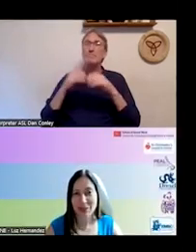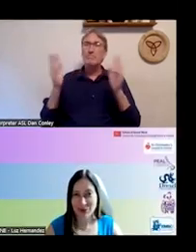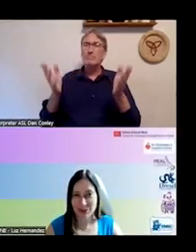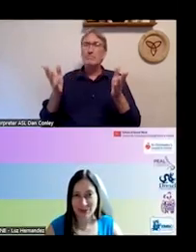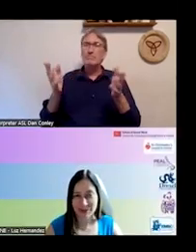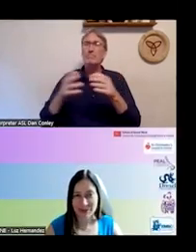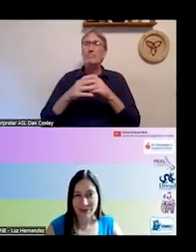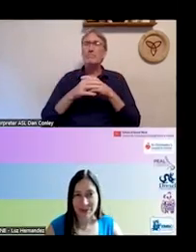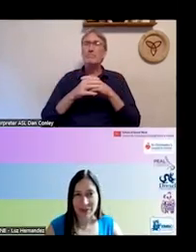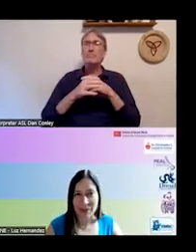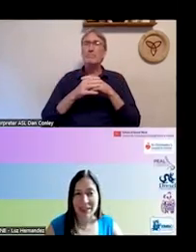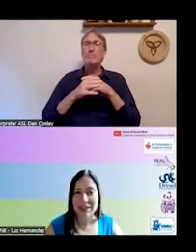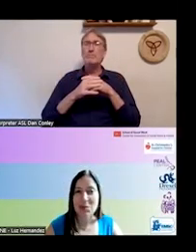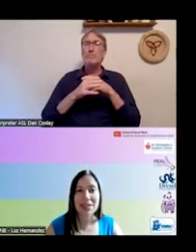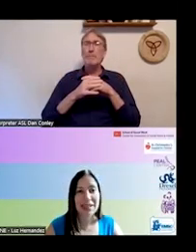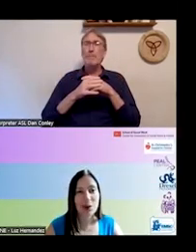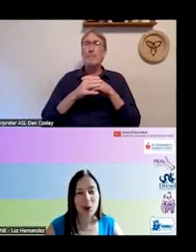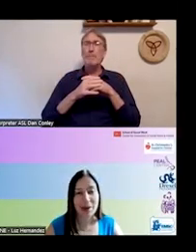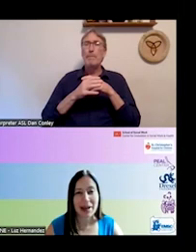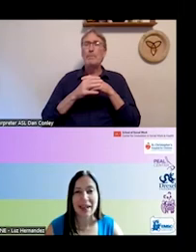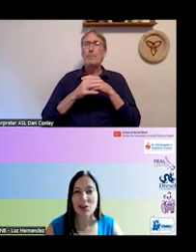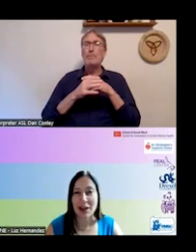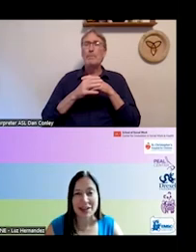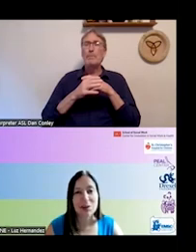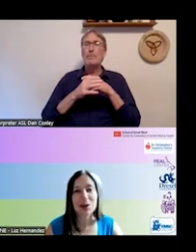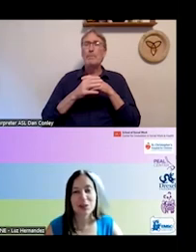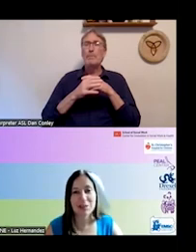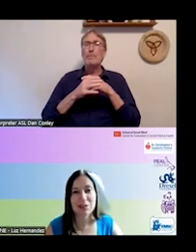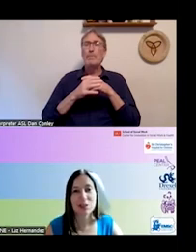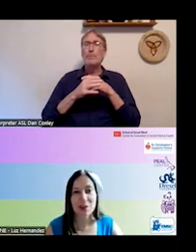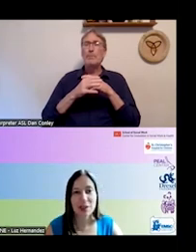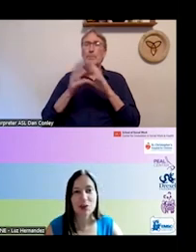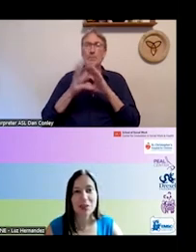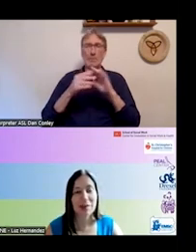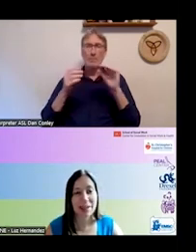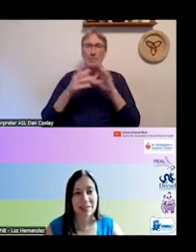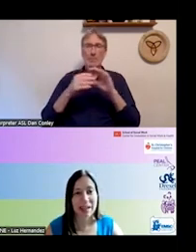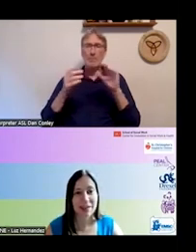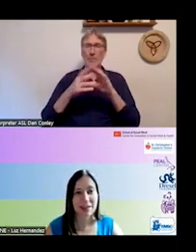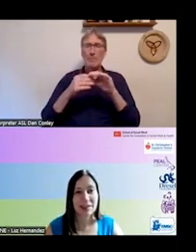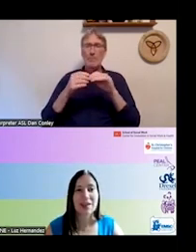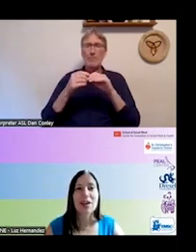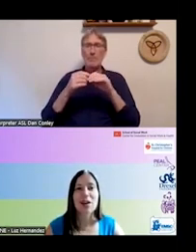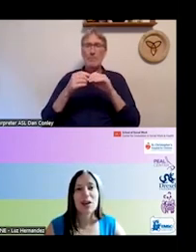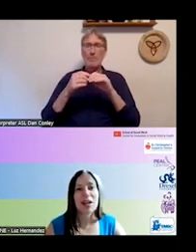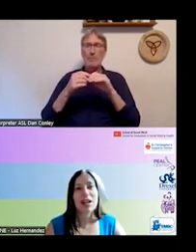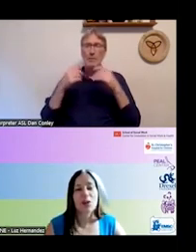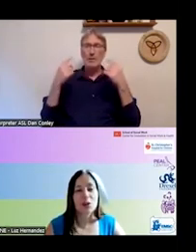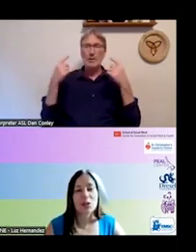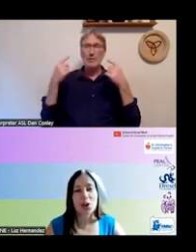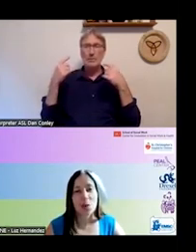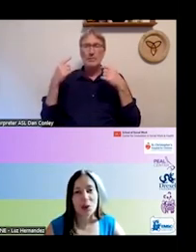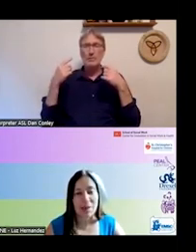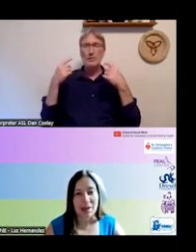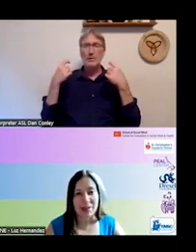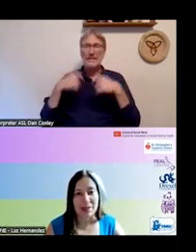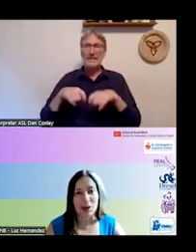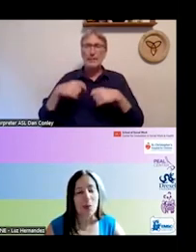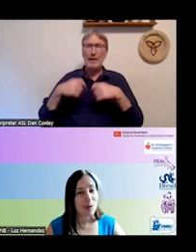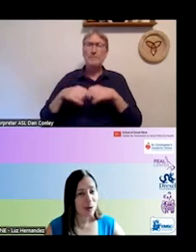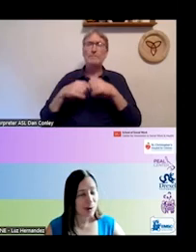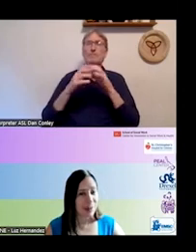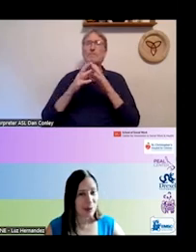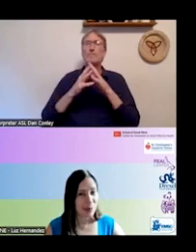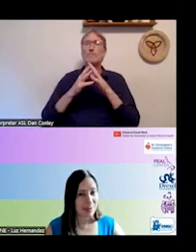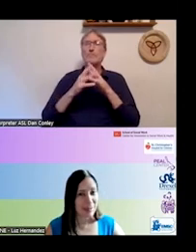severos médicos. Estamos aquí hoy para dialogar sobre los servicios médicos de emergencia, conocido como EMS,